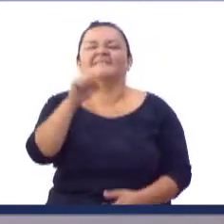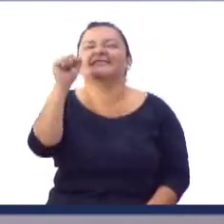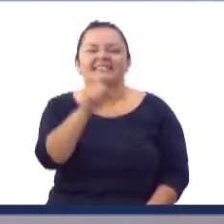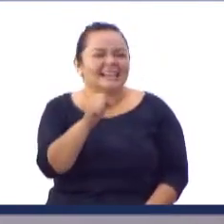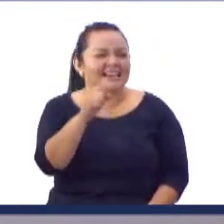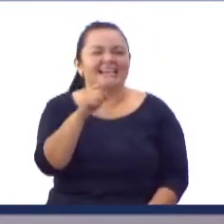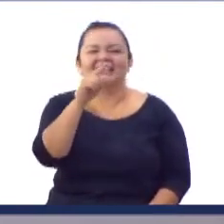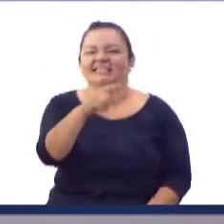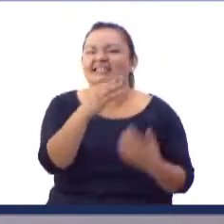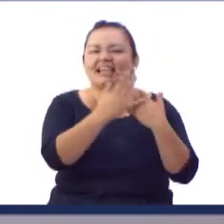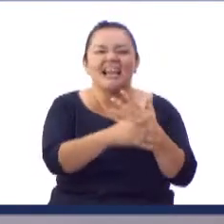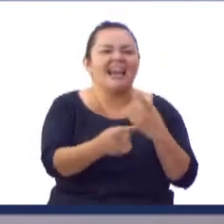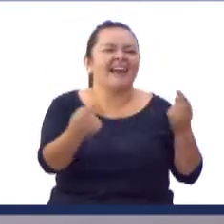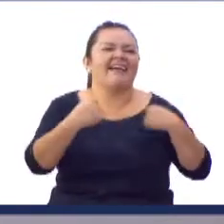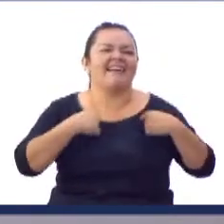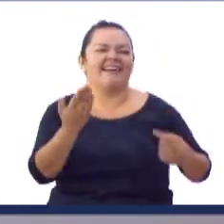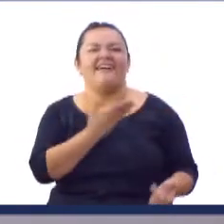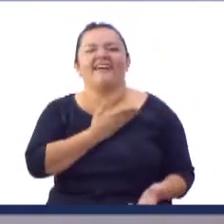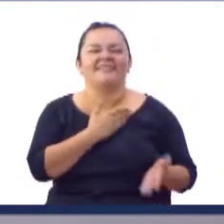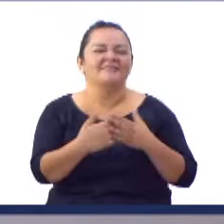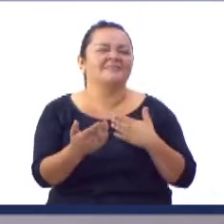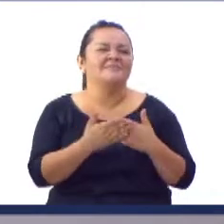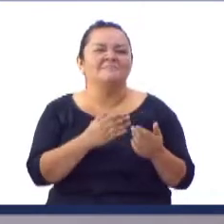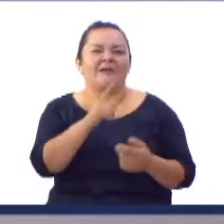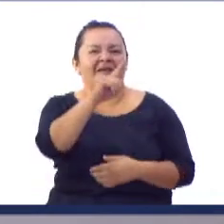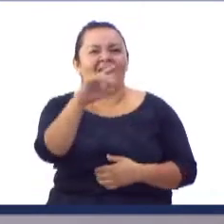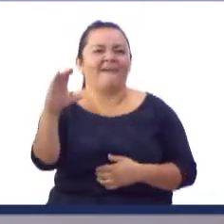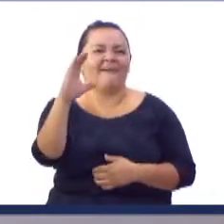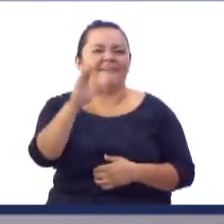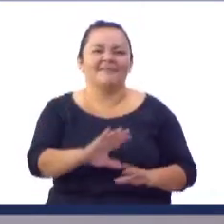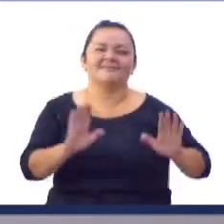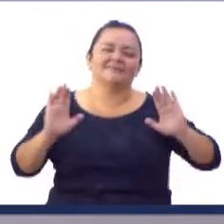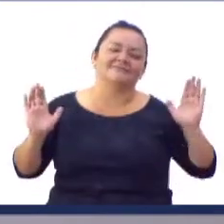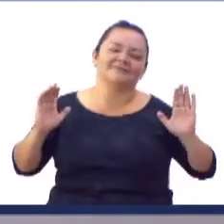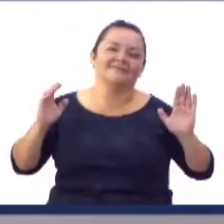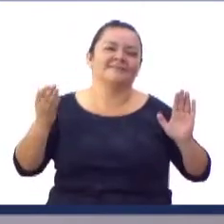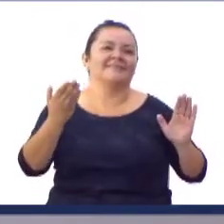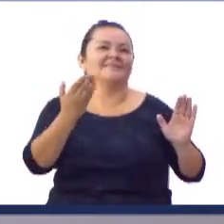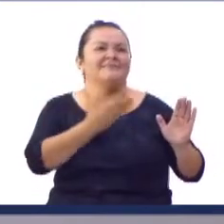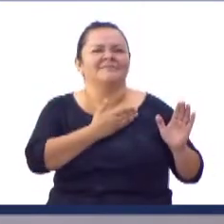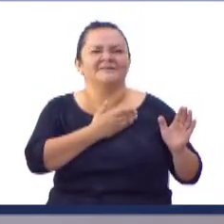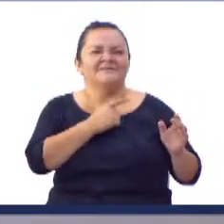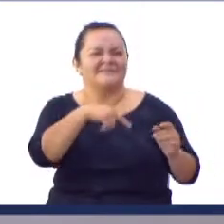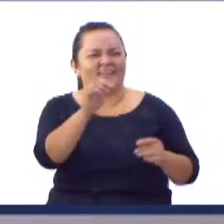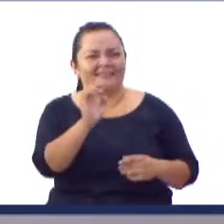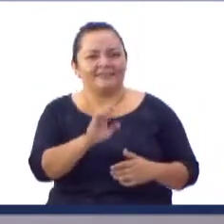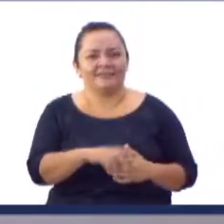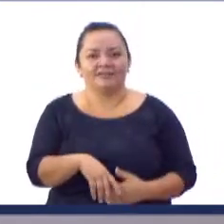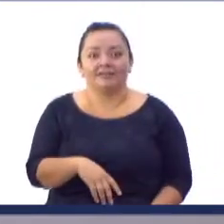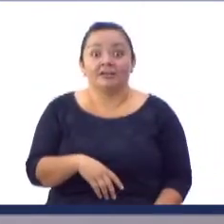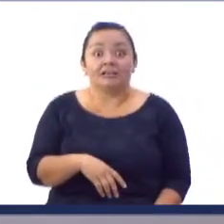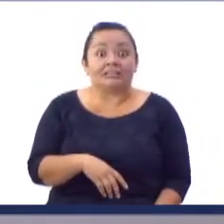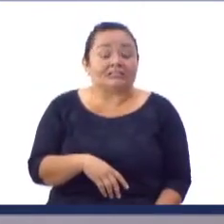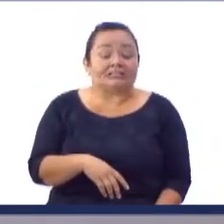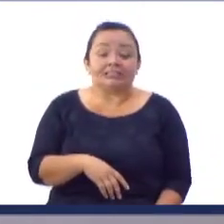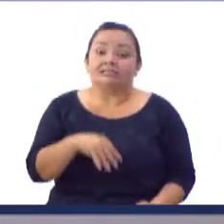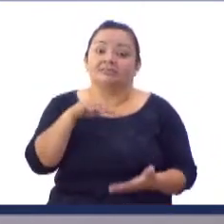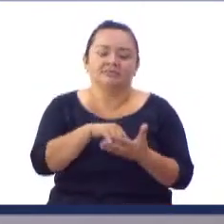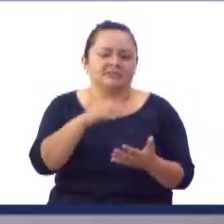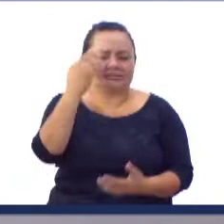sea la sangre sobre nosotros si somos nuestro pueblo y son los hijos de nuestros hijos ellos estaban echando una